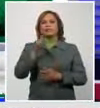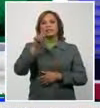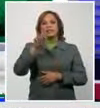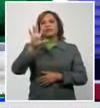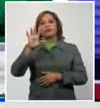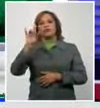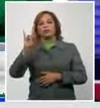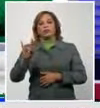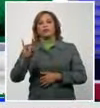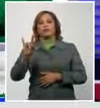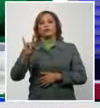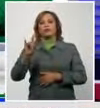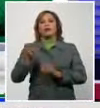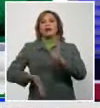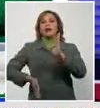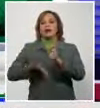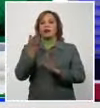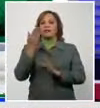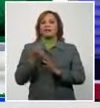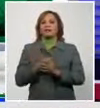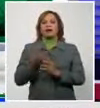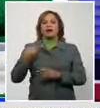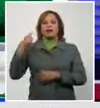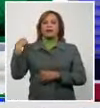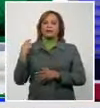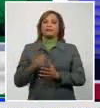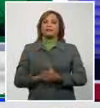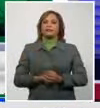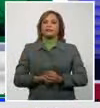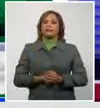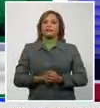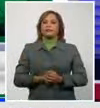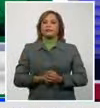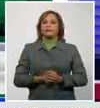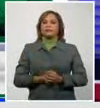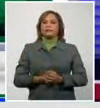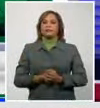159 altas en el día de ayer y ya se acumulan